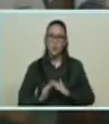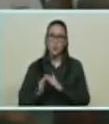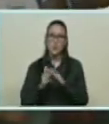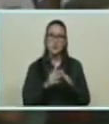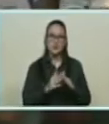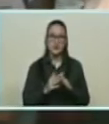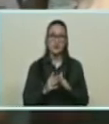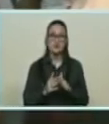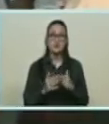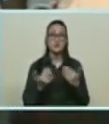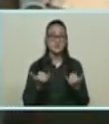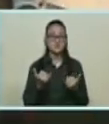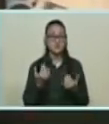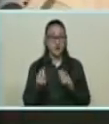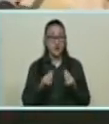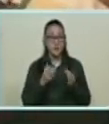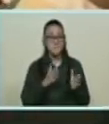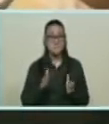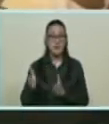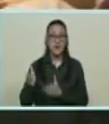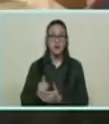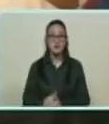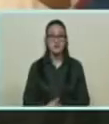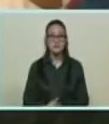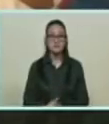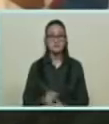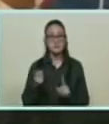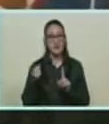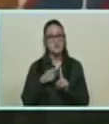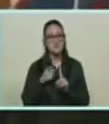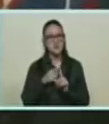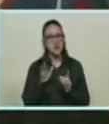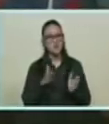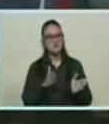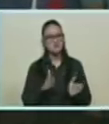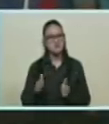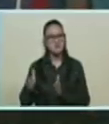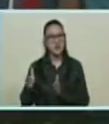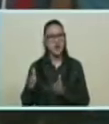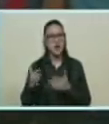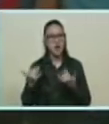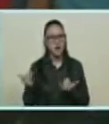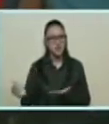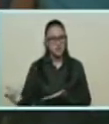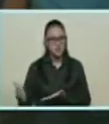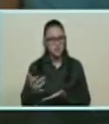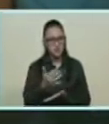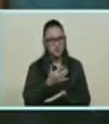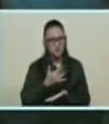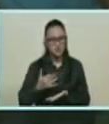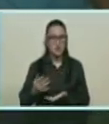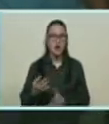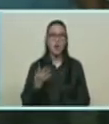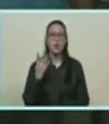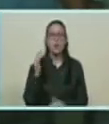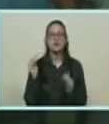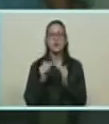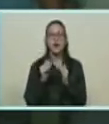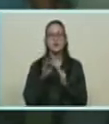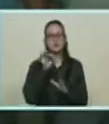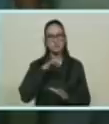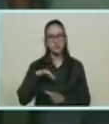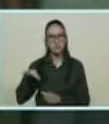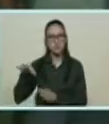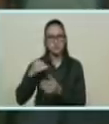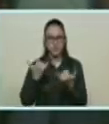bueno, y hemos hecho un plan. En la primera etapa del plan vamos a recuperar cuatro casas de cultivo que